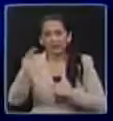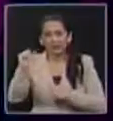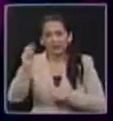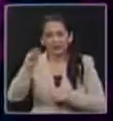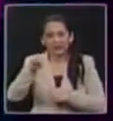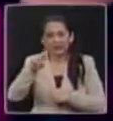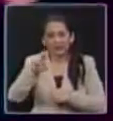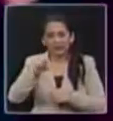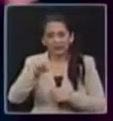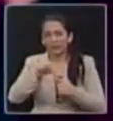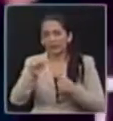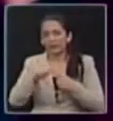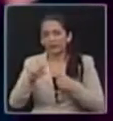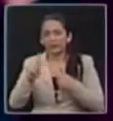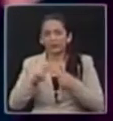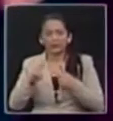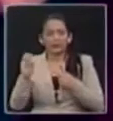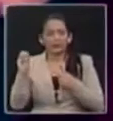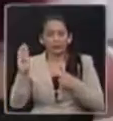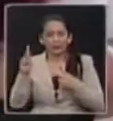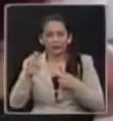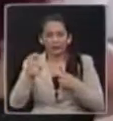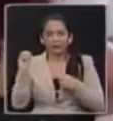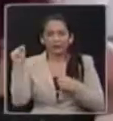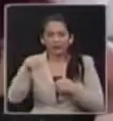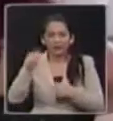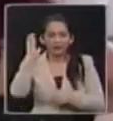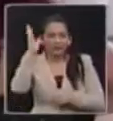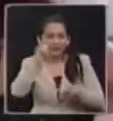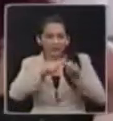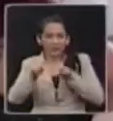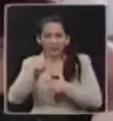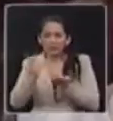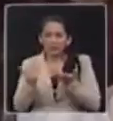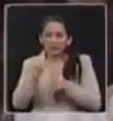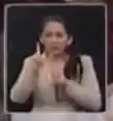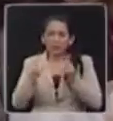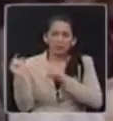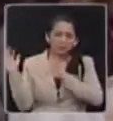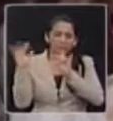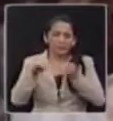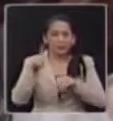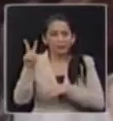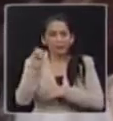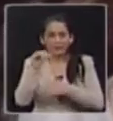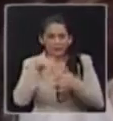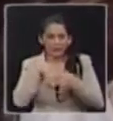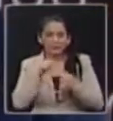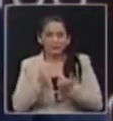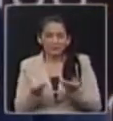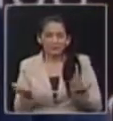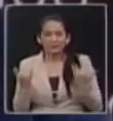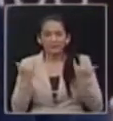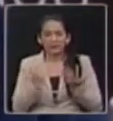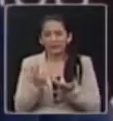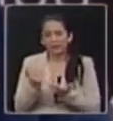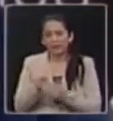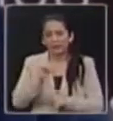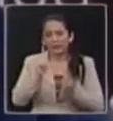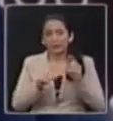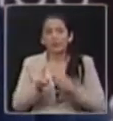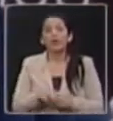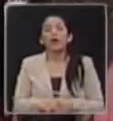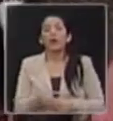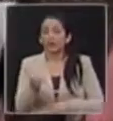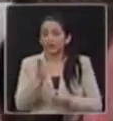una acogida más o menos de 20.000 personas. El propósito principal del evento es ser el punto de encuentro entre grandes emprendedores